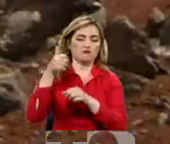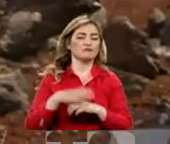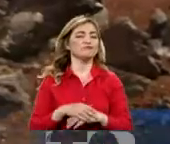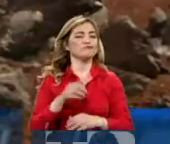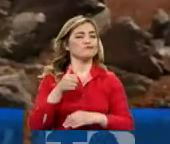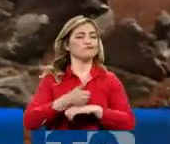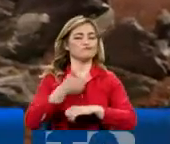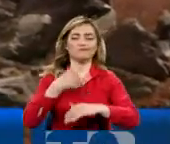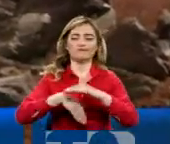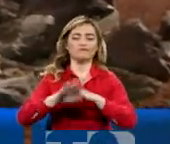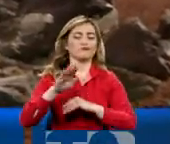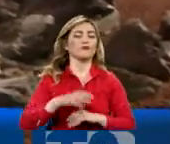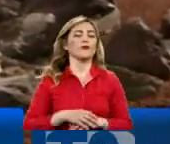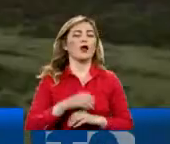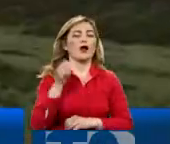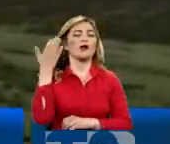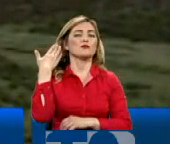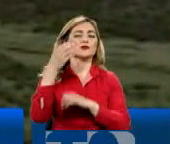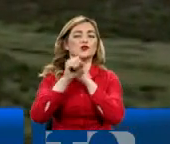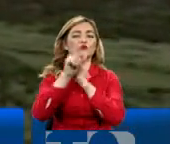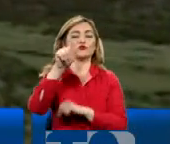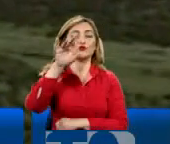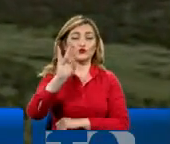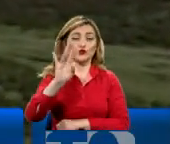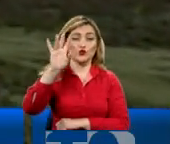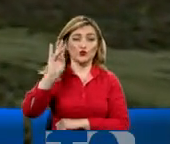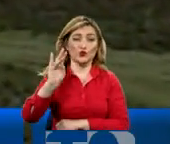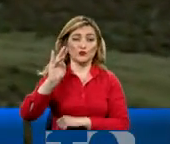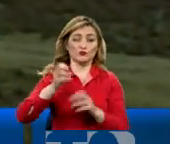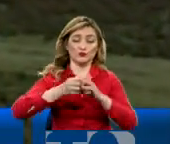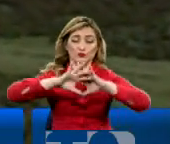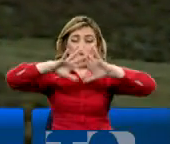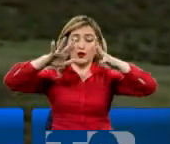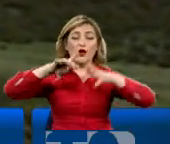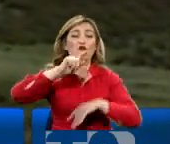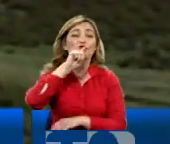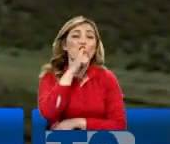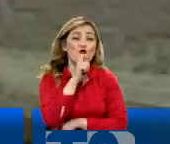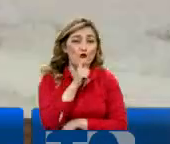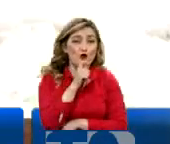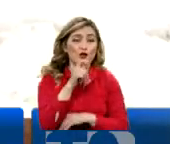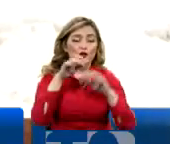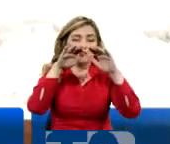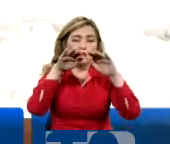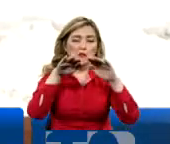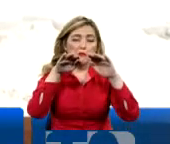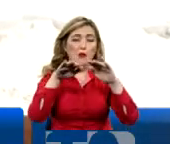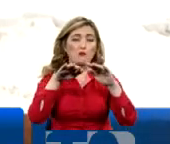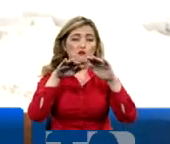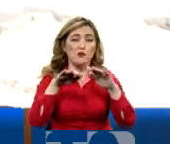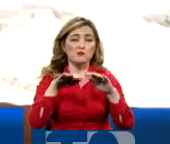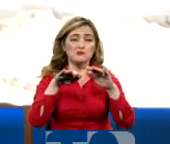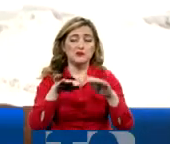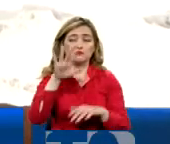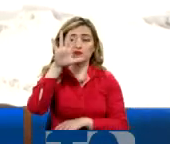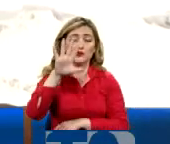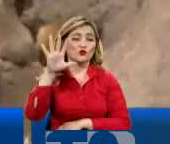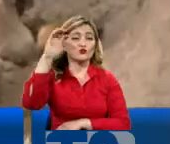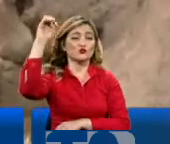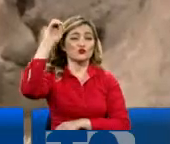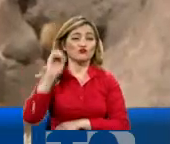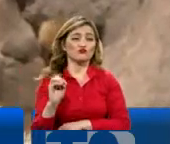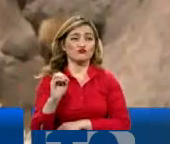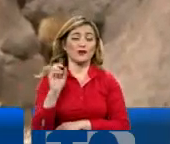desde 1977 el manto de nieve que cubre el esplendoroso volcán se ha reducido en un 55 por ciento ahora es